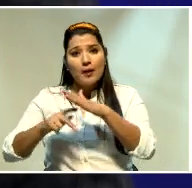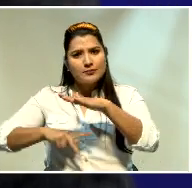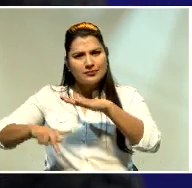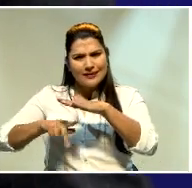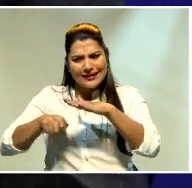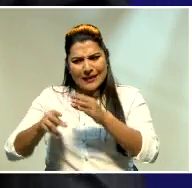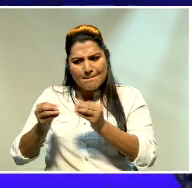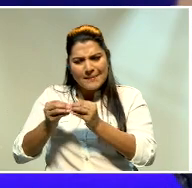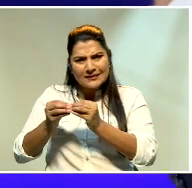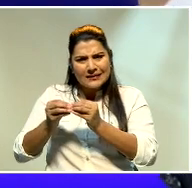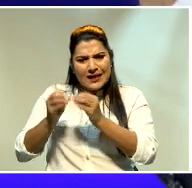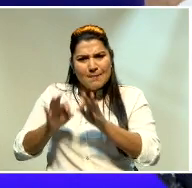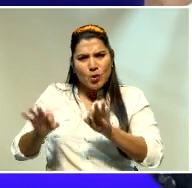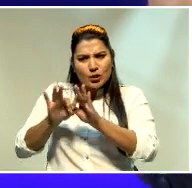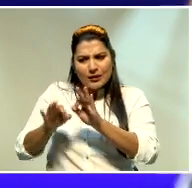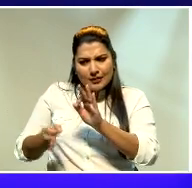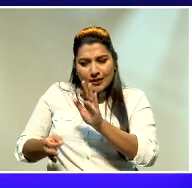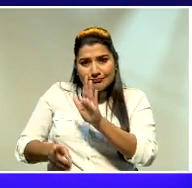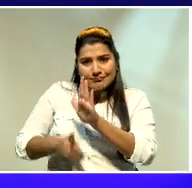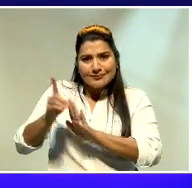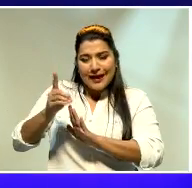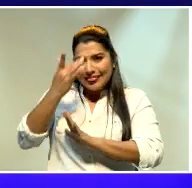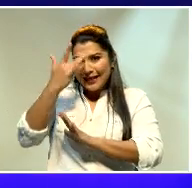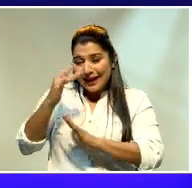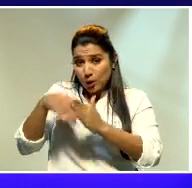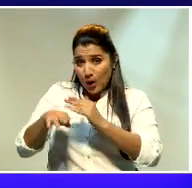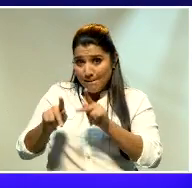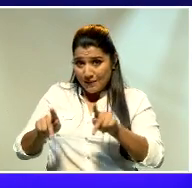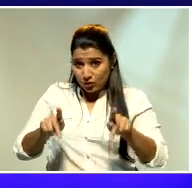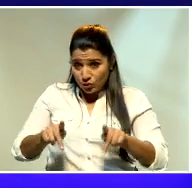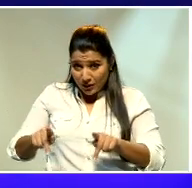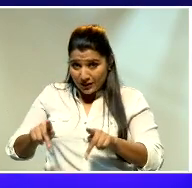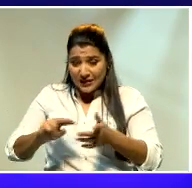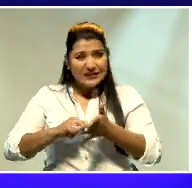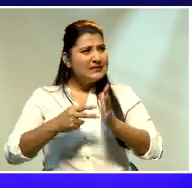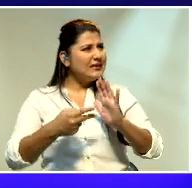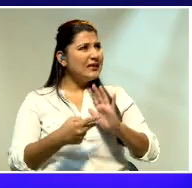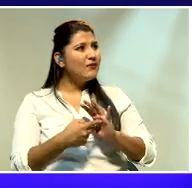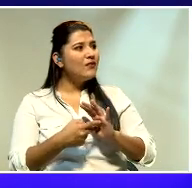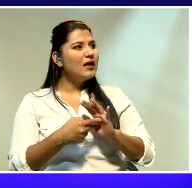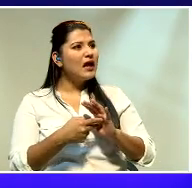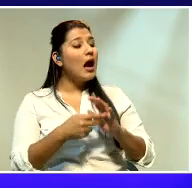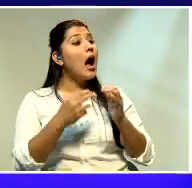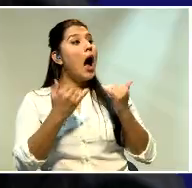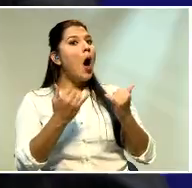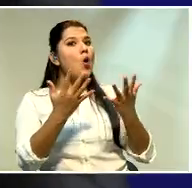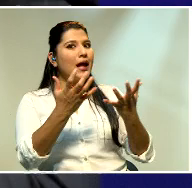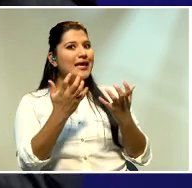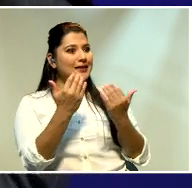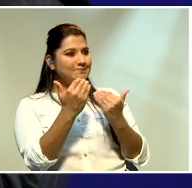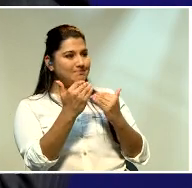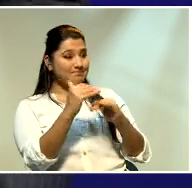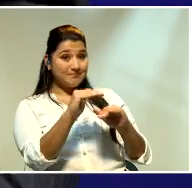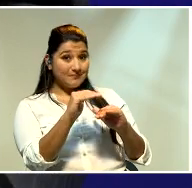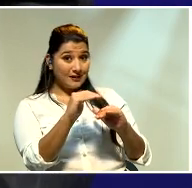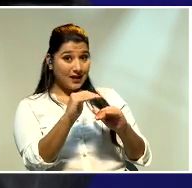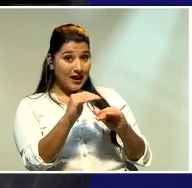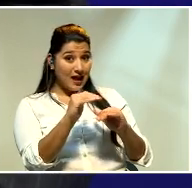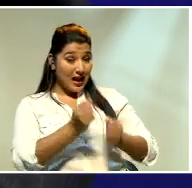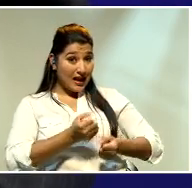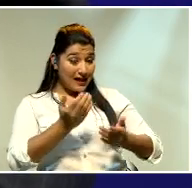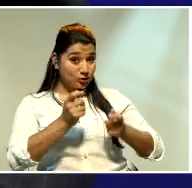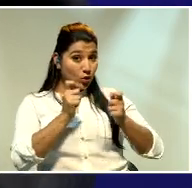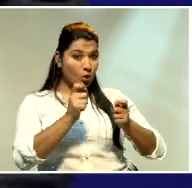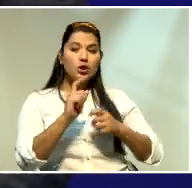las personas. Carlos, lo que me está diciendo es que hay una política deliberada para contener el gasto en educación. Que hay hay una